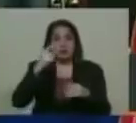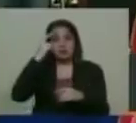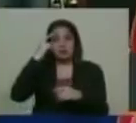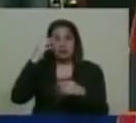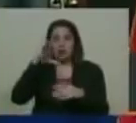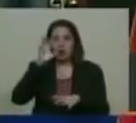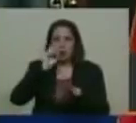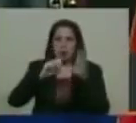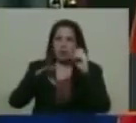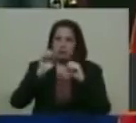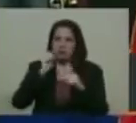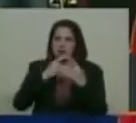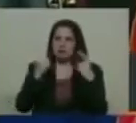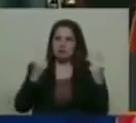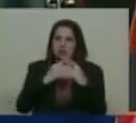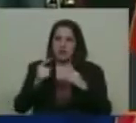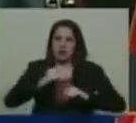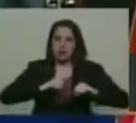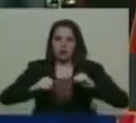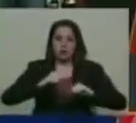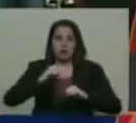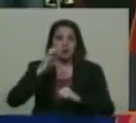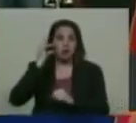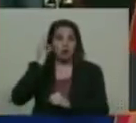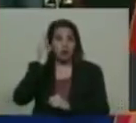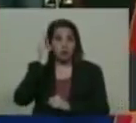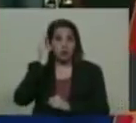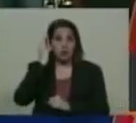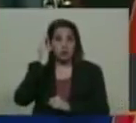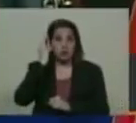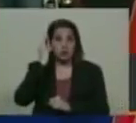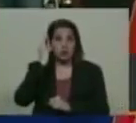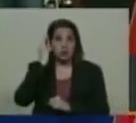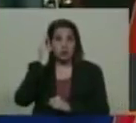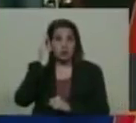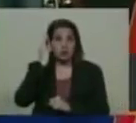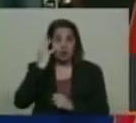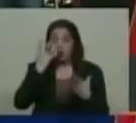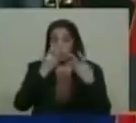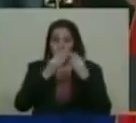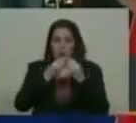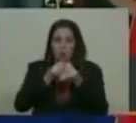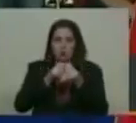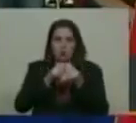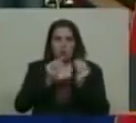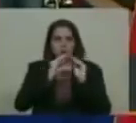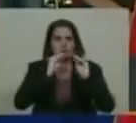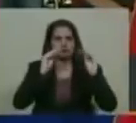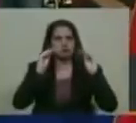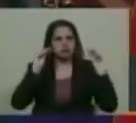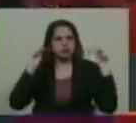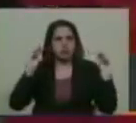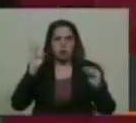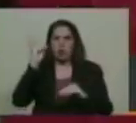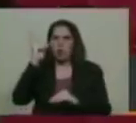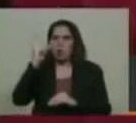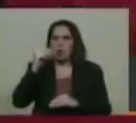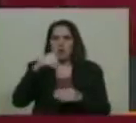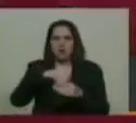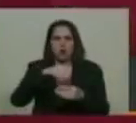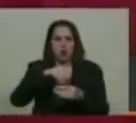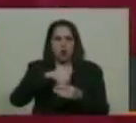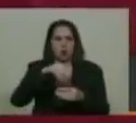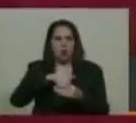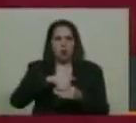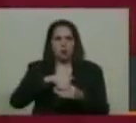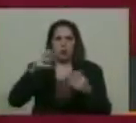del movimiento feminista y femenino del país. Bueno, vamos a convocar. ¿Cuántos votos me van a dar